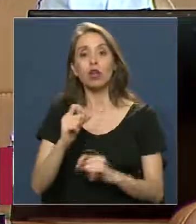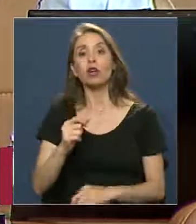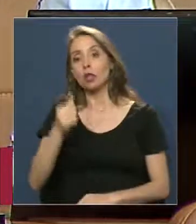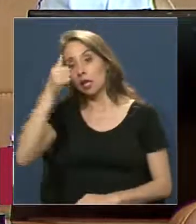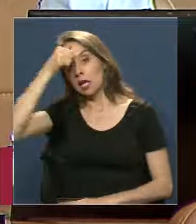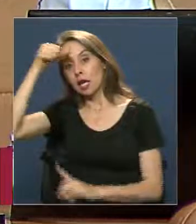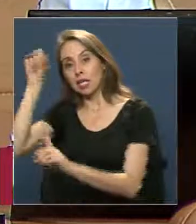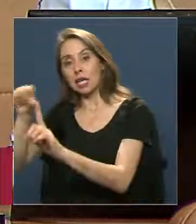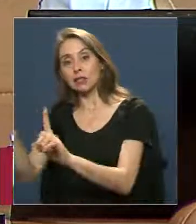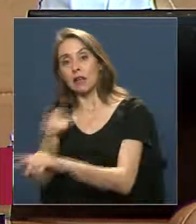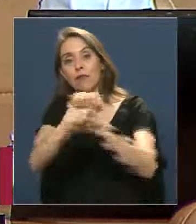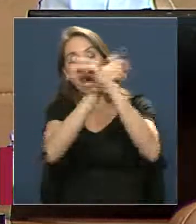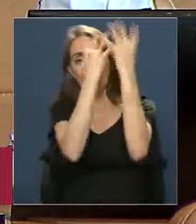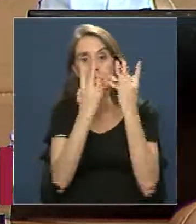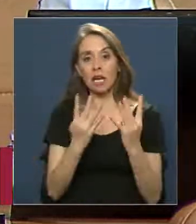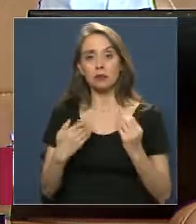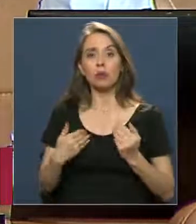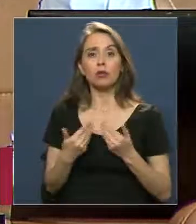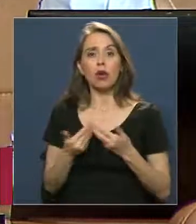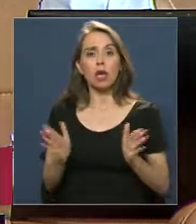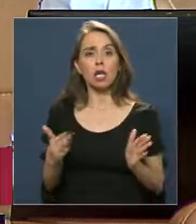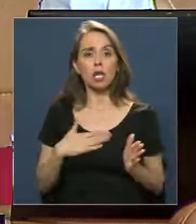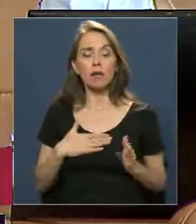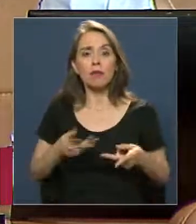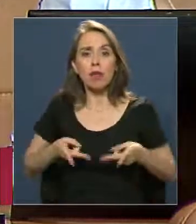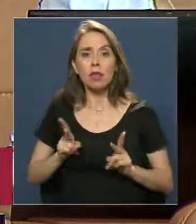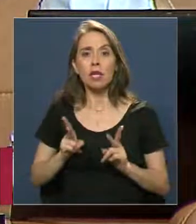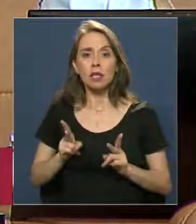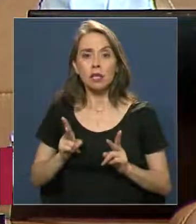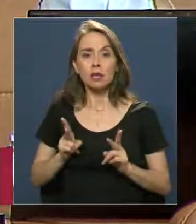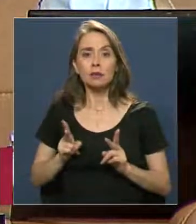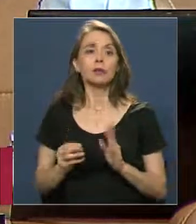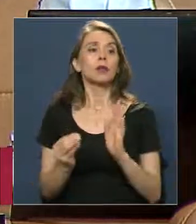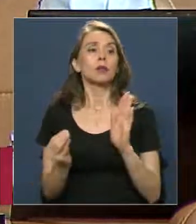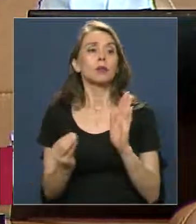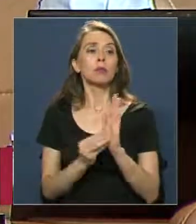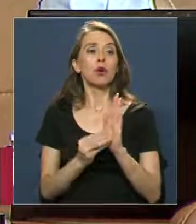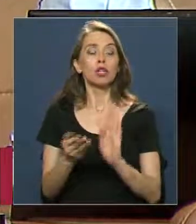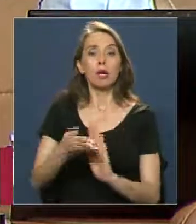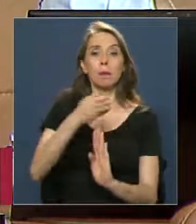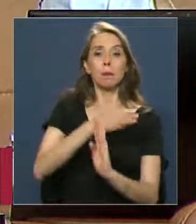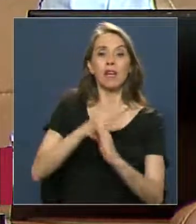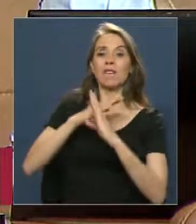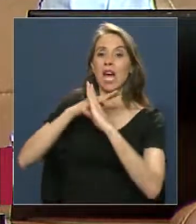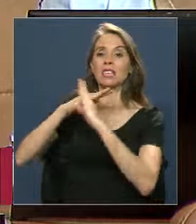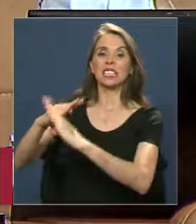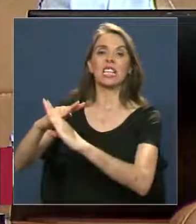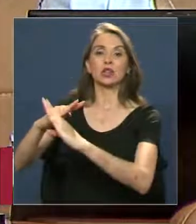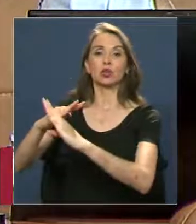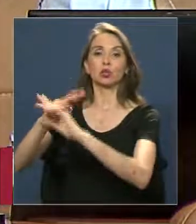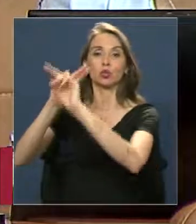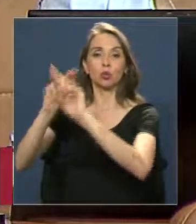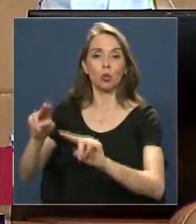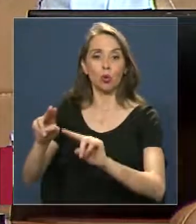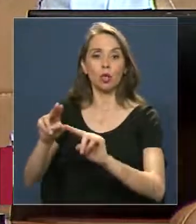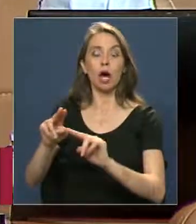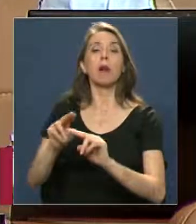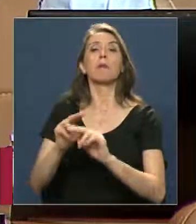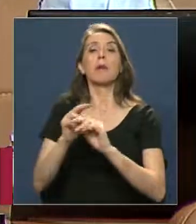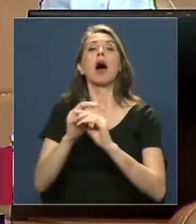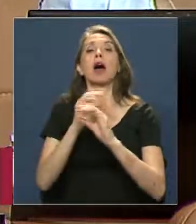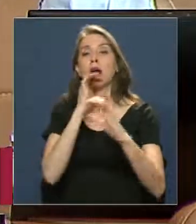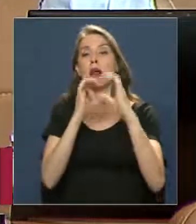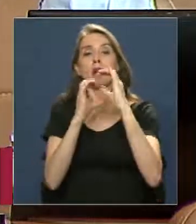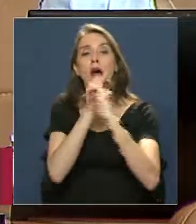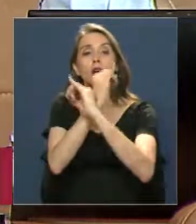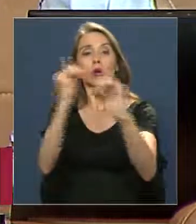de cárcel el ejercicio libre de este derecho y se configura la censura previa como un pilar en materia comunicacional,